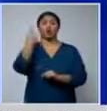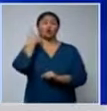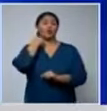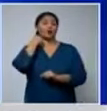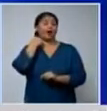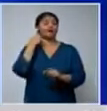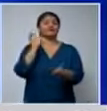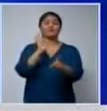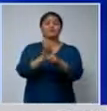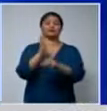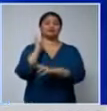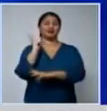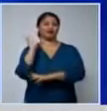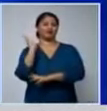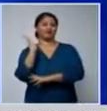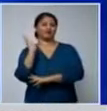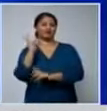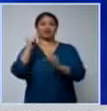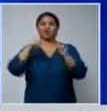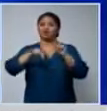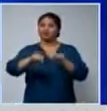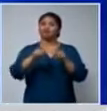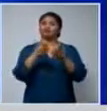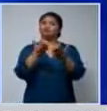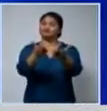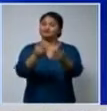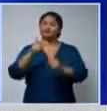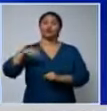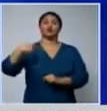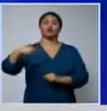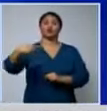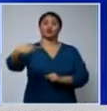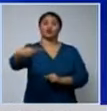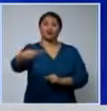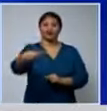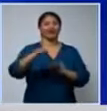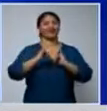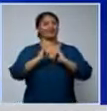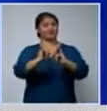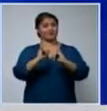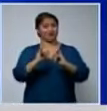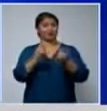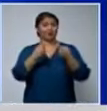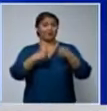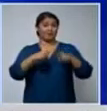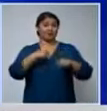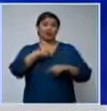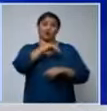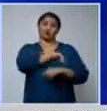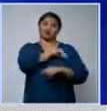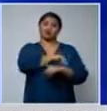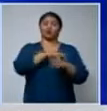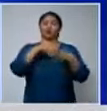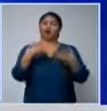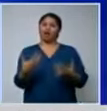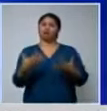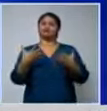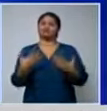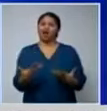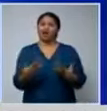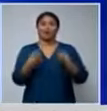con su presencia aquí sistemática también. Sí, pero me la siento ya. Ya se siente, así ya es. Se siente, no, pero muy